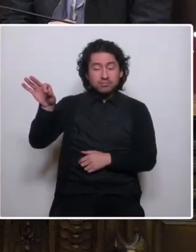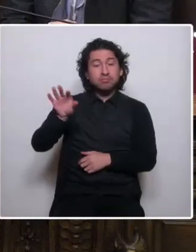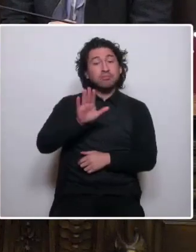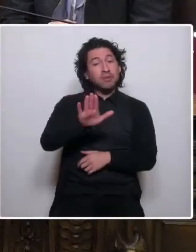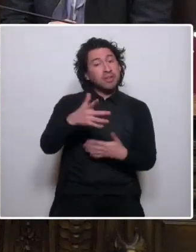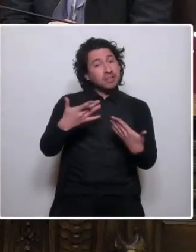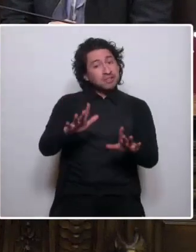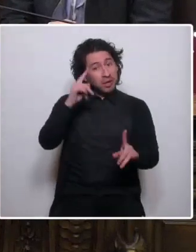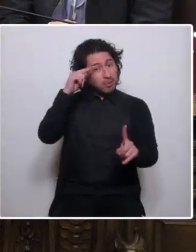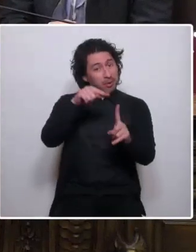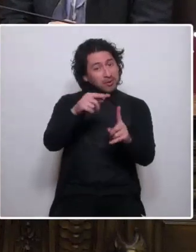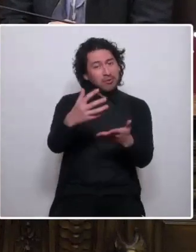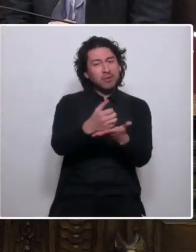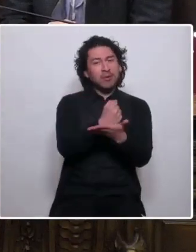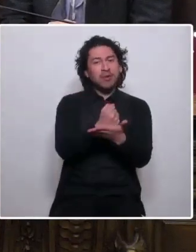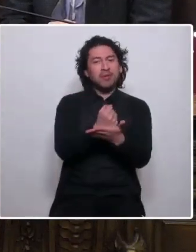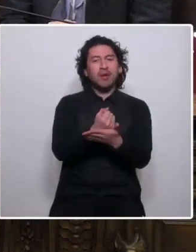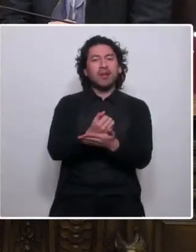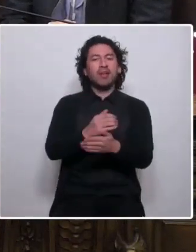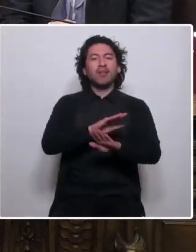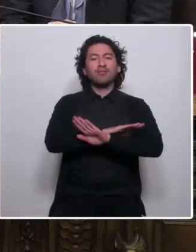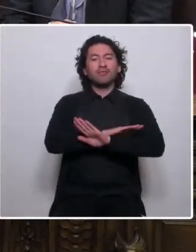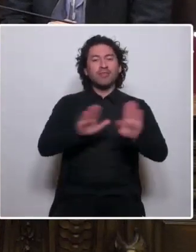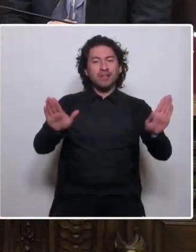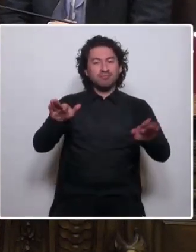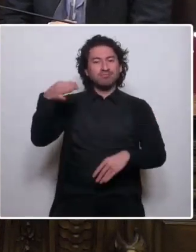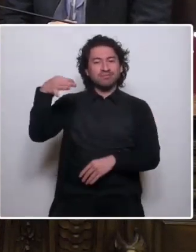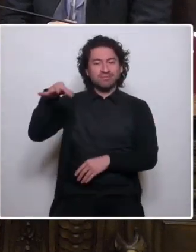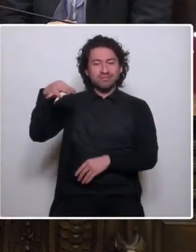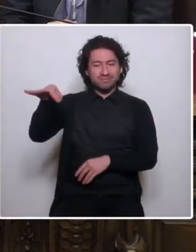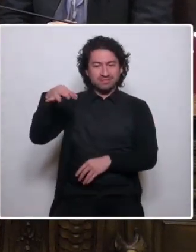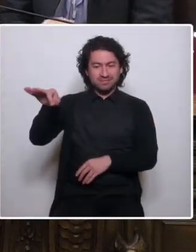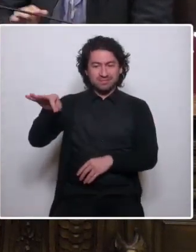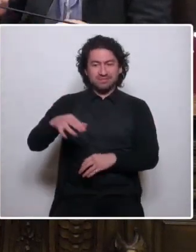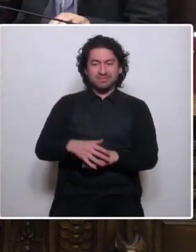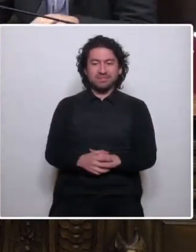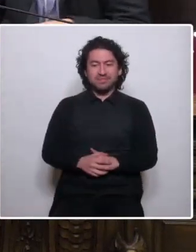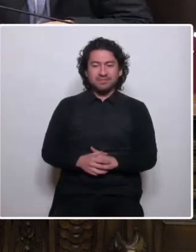Cumplido el propósito, se levanta la sesión.